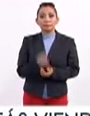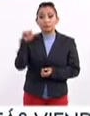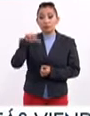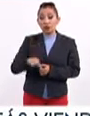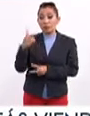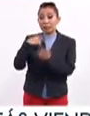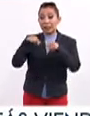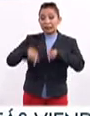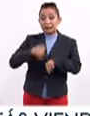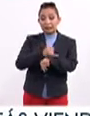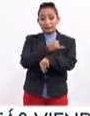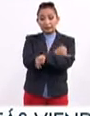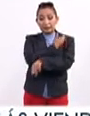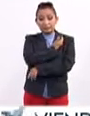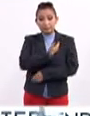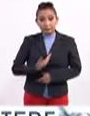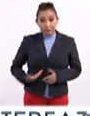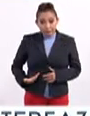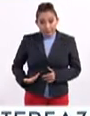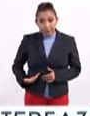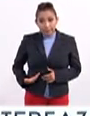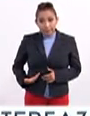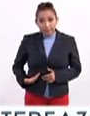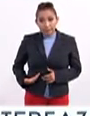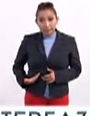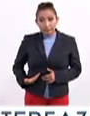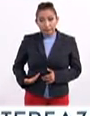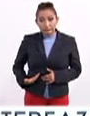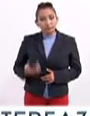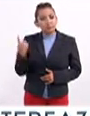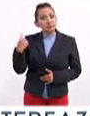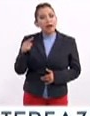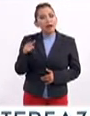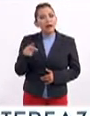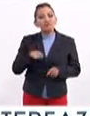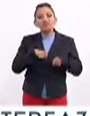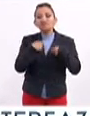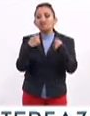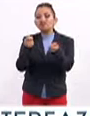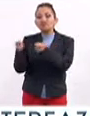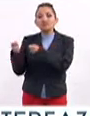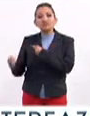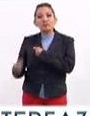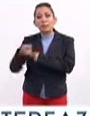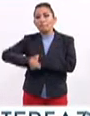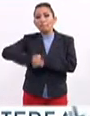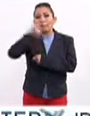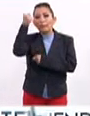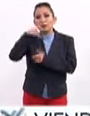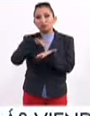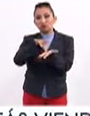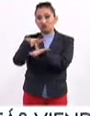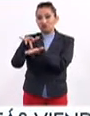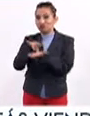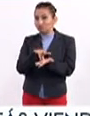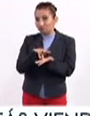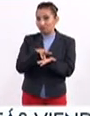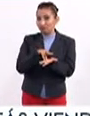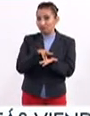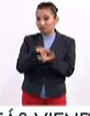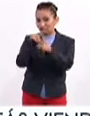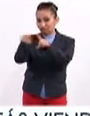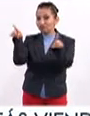a Iztapalapa el presidente a entregar los primeros apoyos